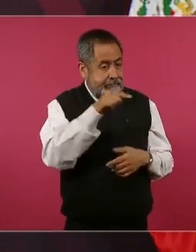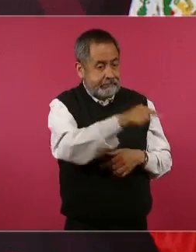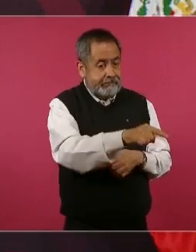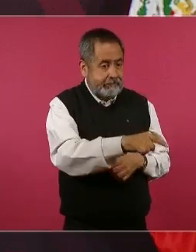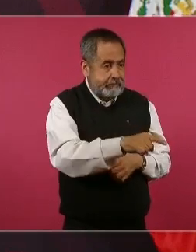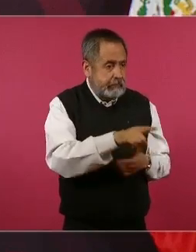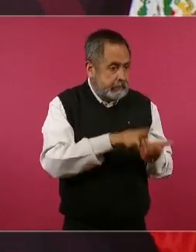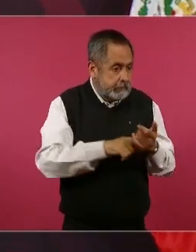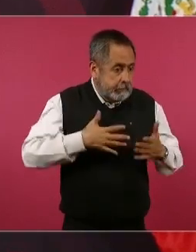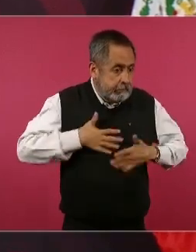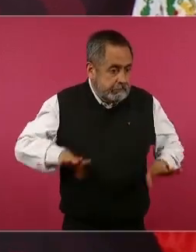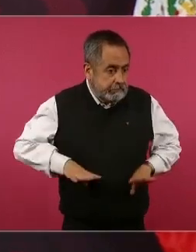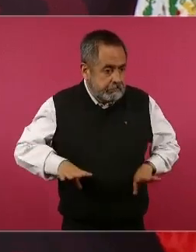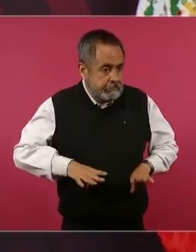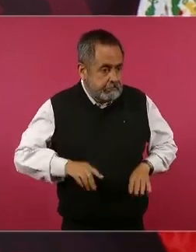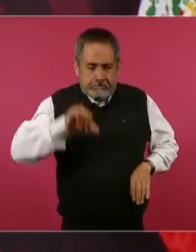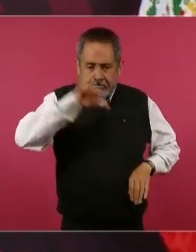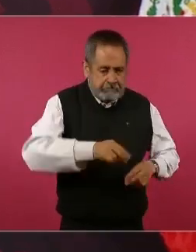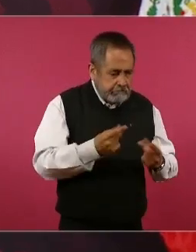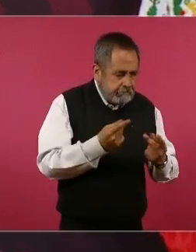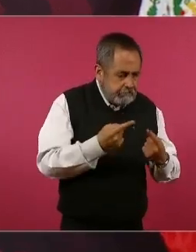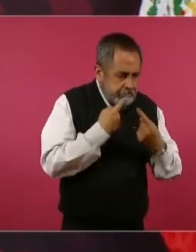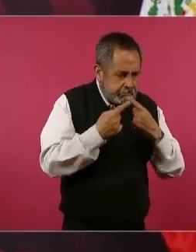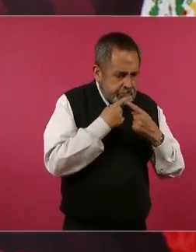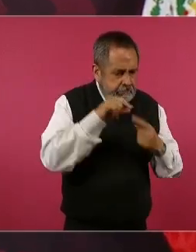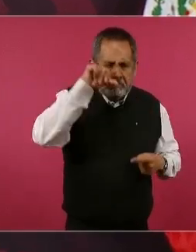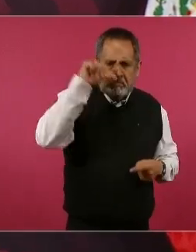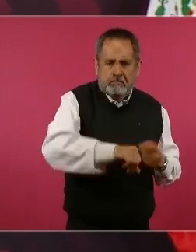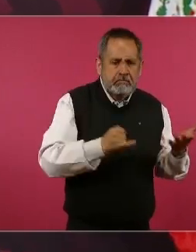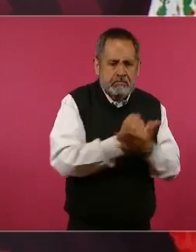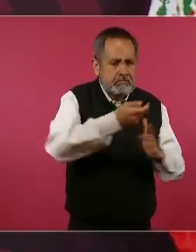cuando hay un interés de por medio.